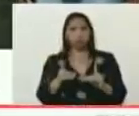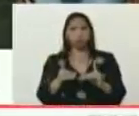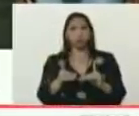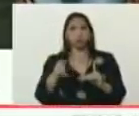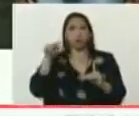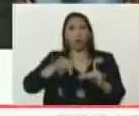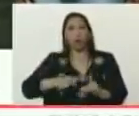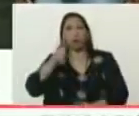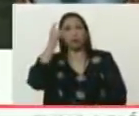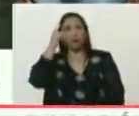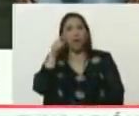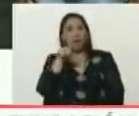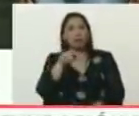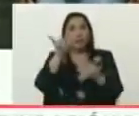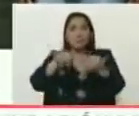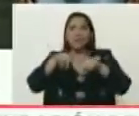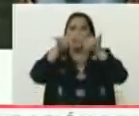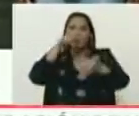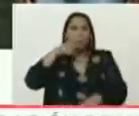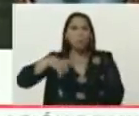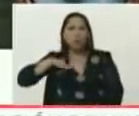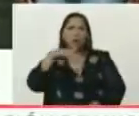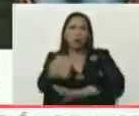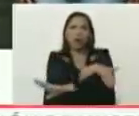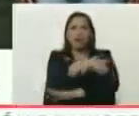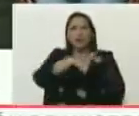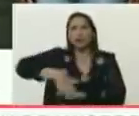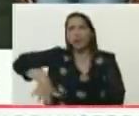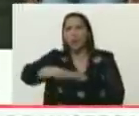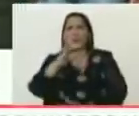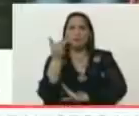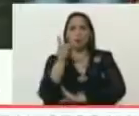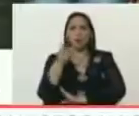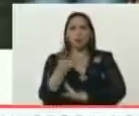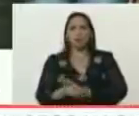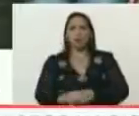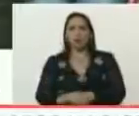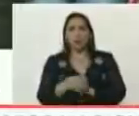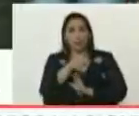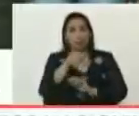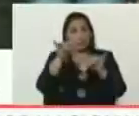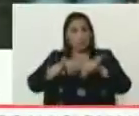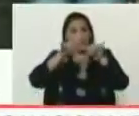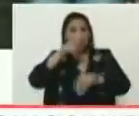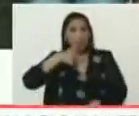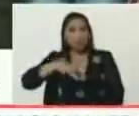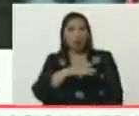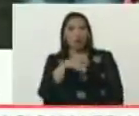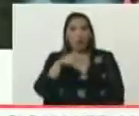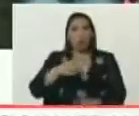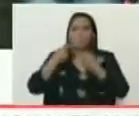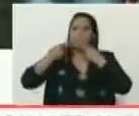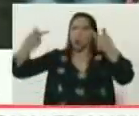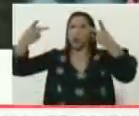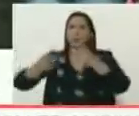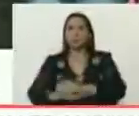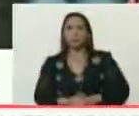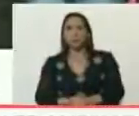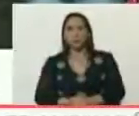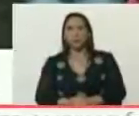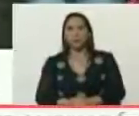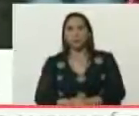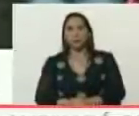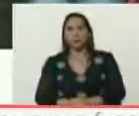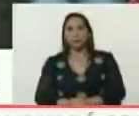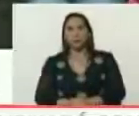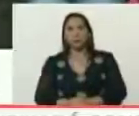hoy día ese pueblo está en las calles de toda Bolivia. Ese pueblo hoy está enviándole un mensaje a